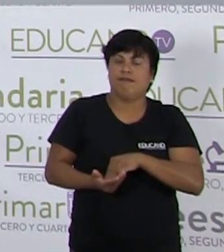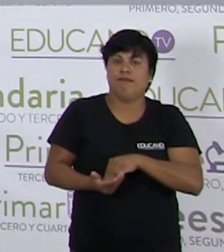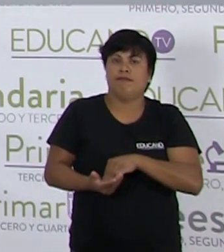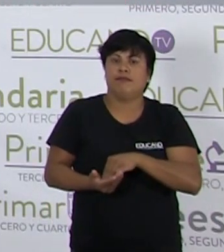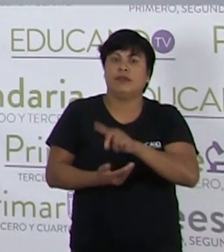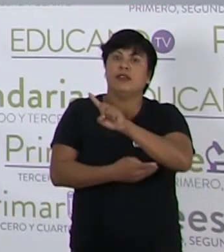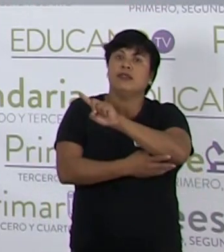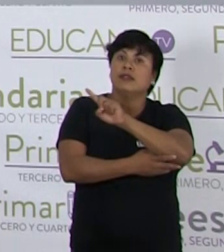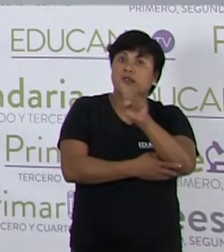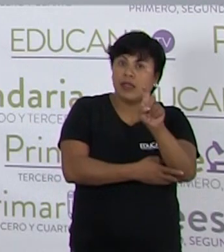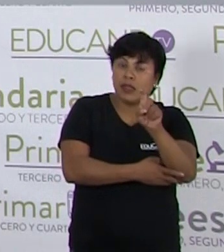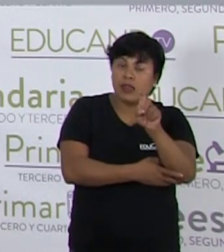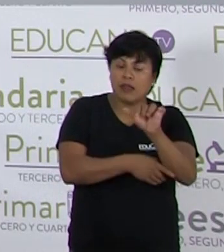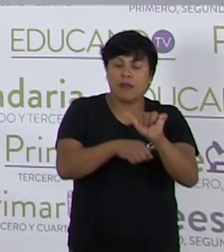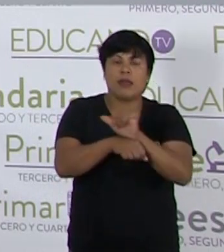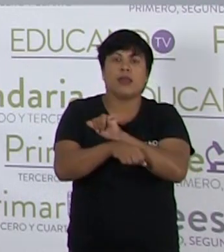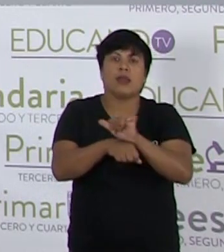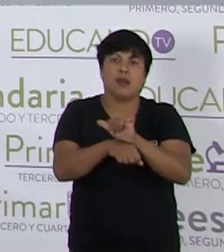3,100